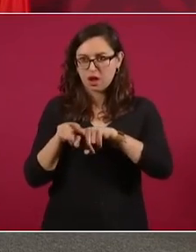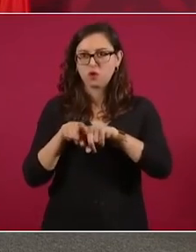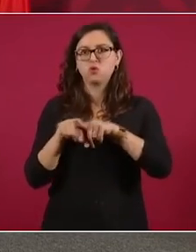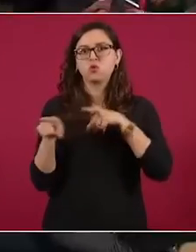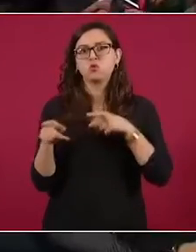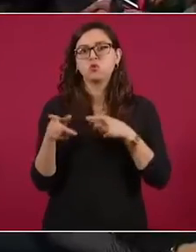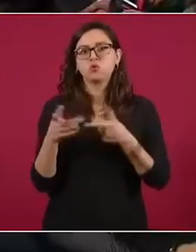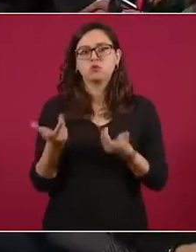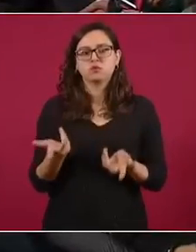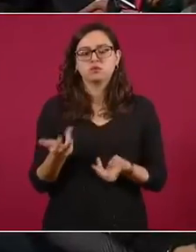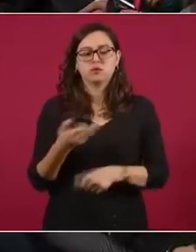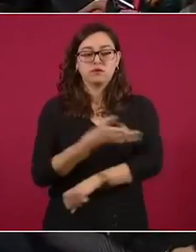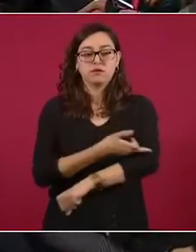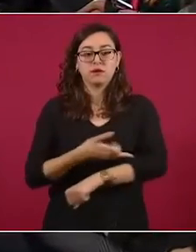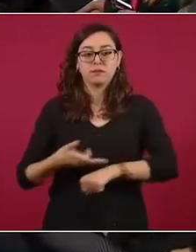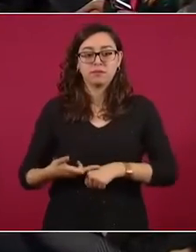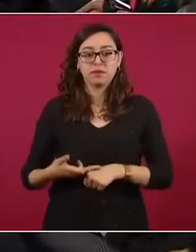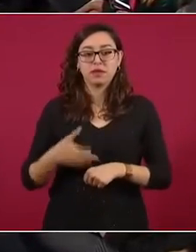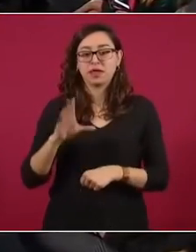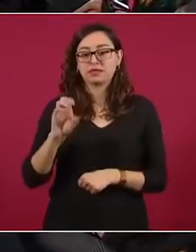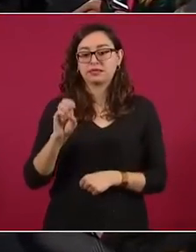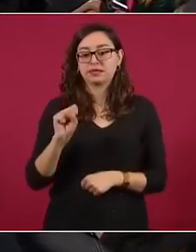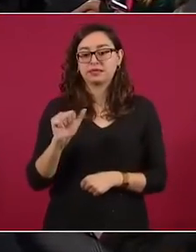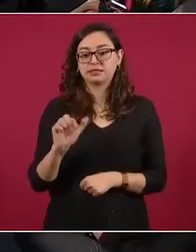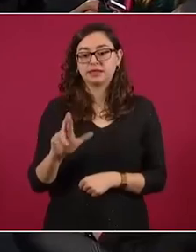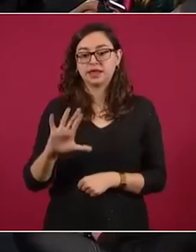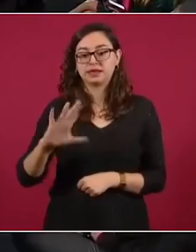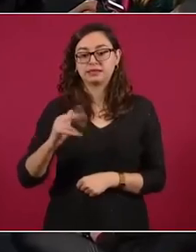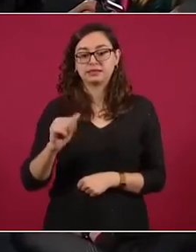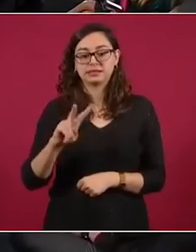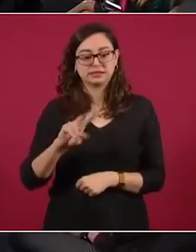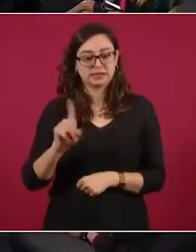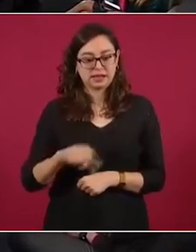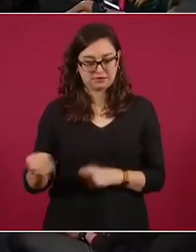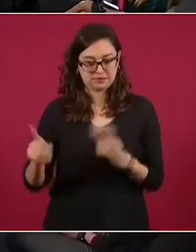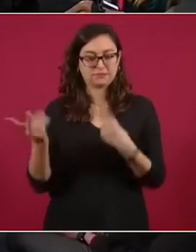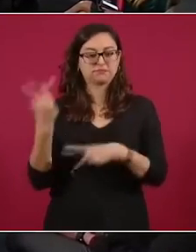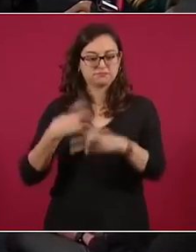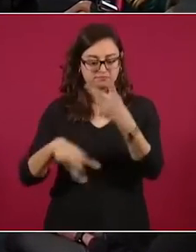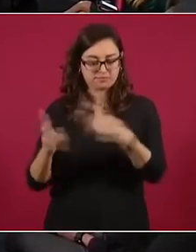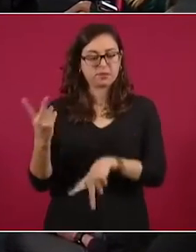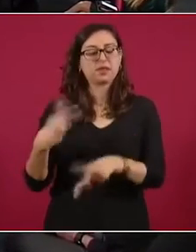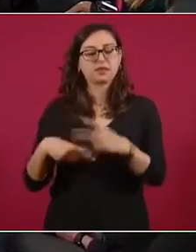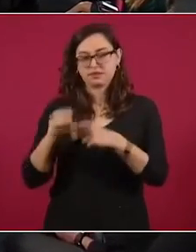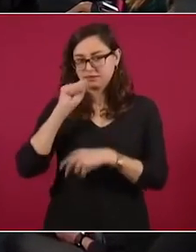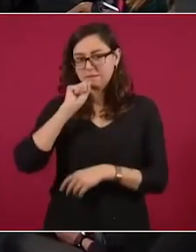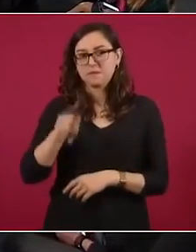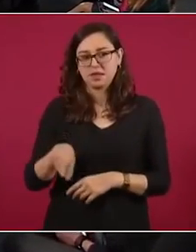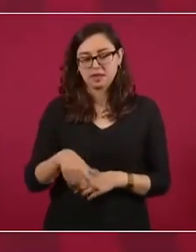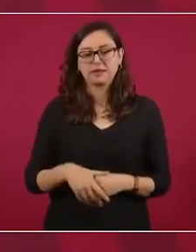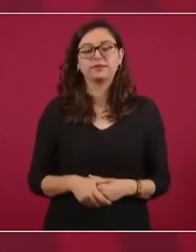Viene la familia de César Chávez, que